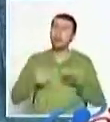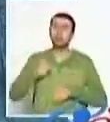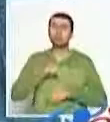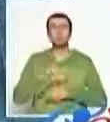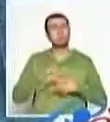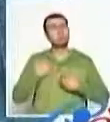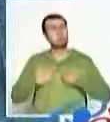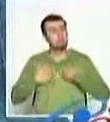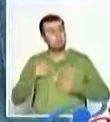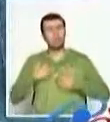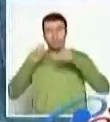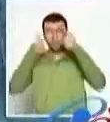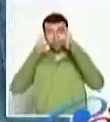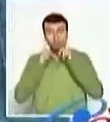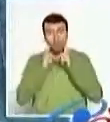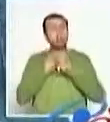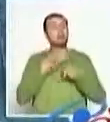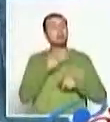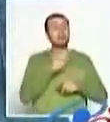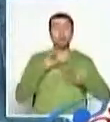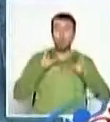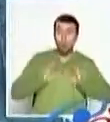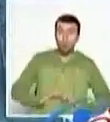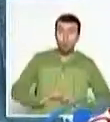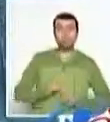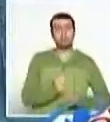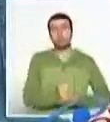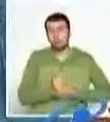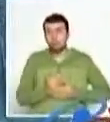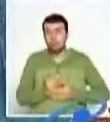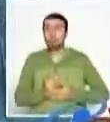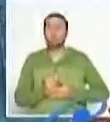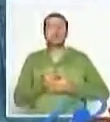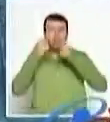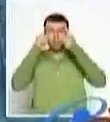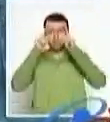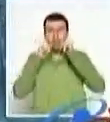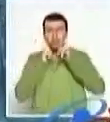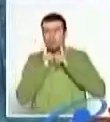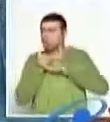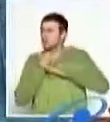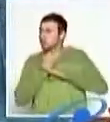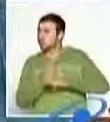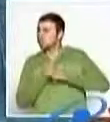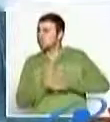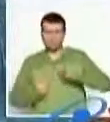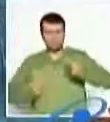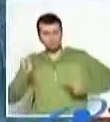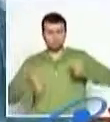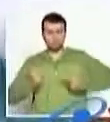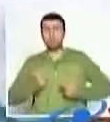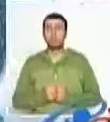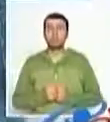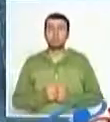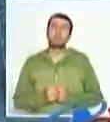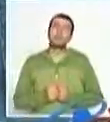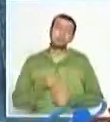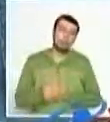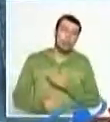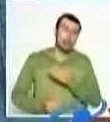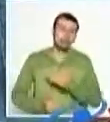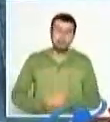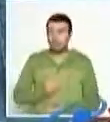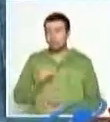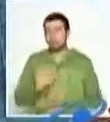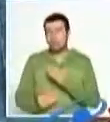fiebre y realmente es un mecanismo de defensa la mayoría de veces. Entonces la enfermedad son ciclos que se van dando, entonces empieza